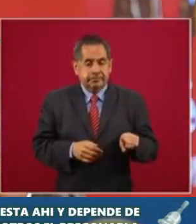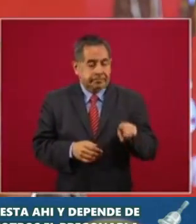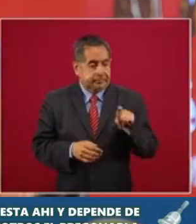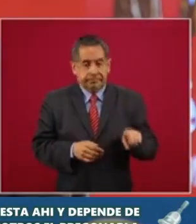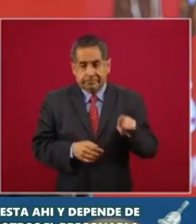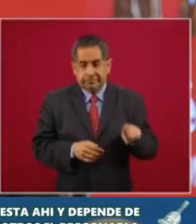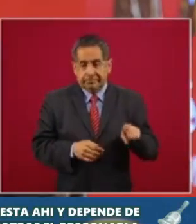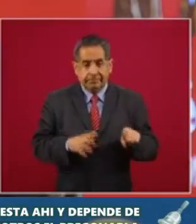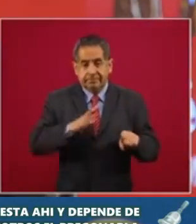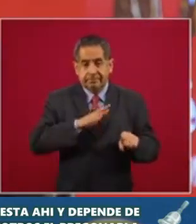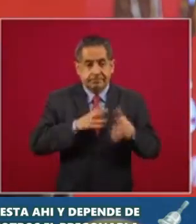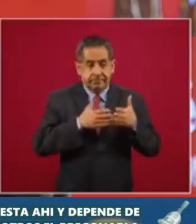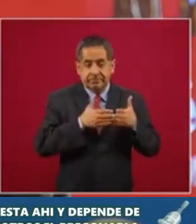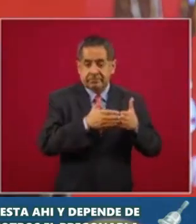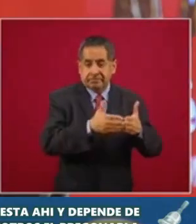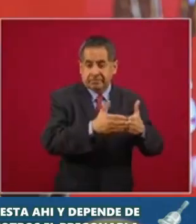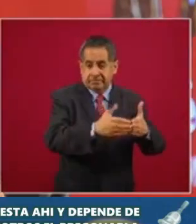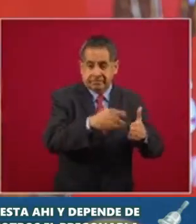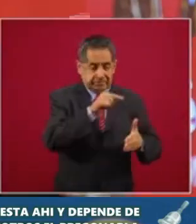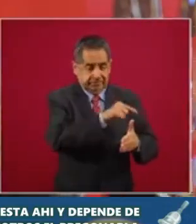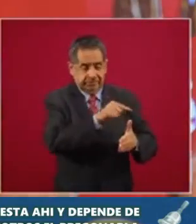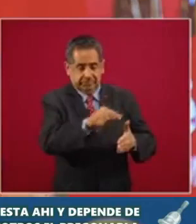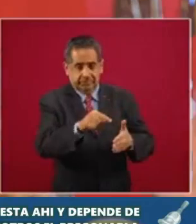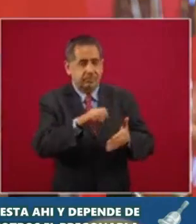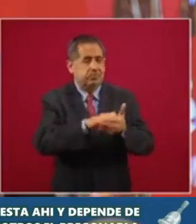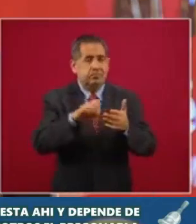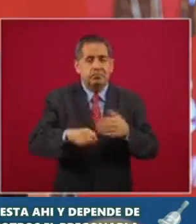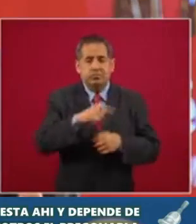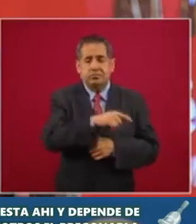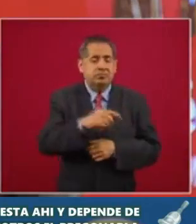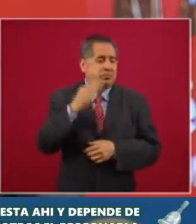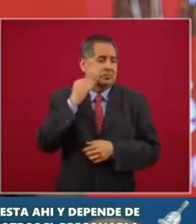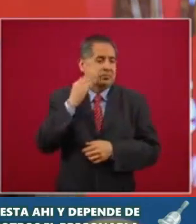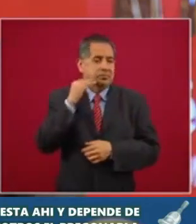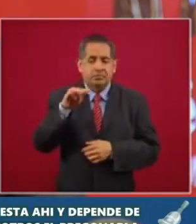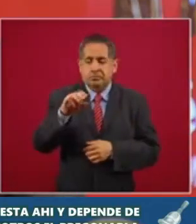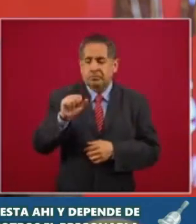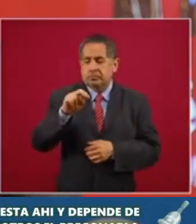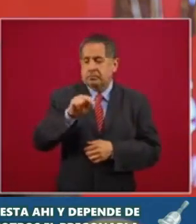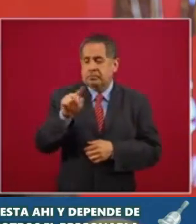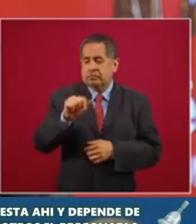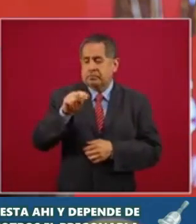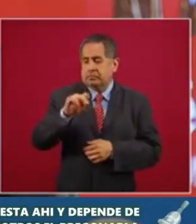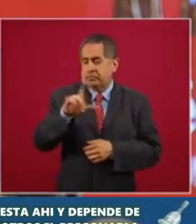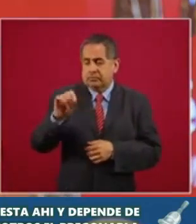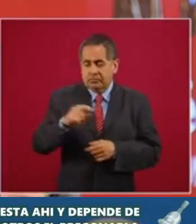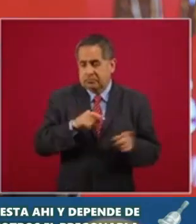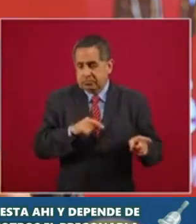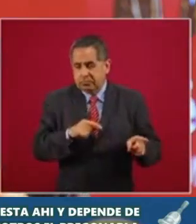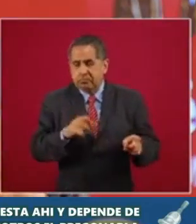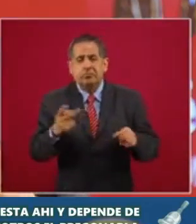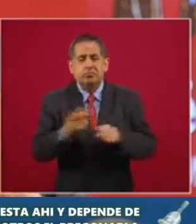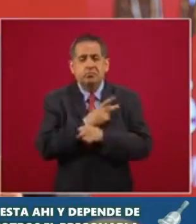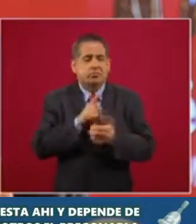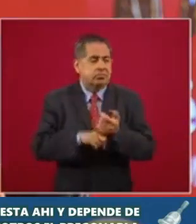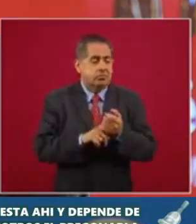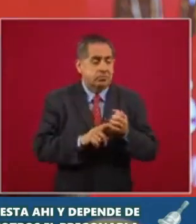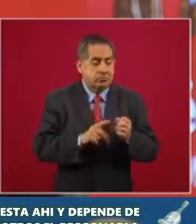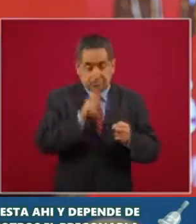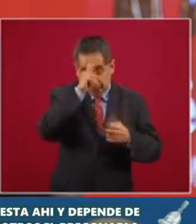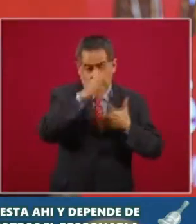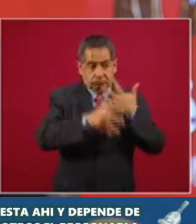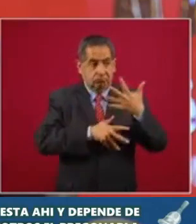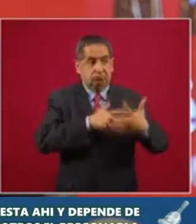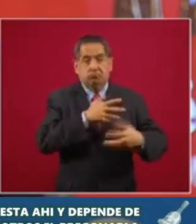hay puertos como es el caso de Manzanillo que produce violencia